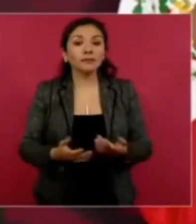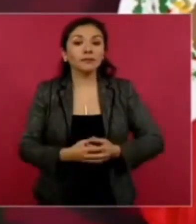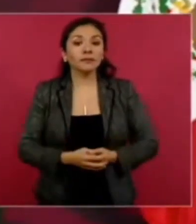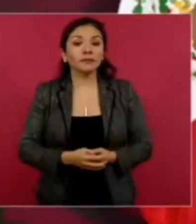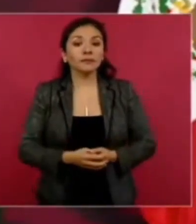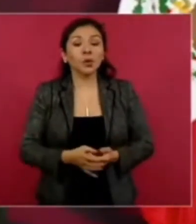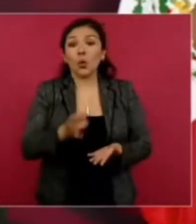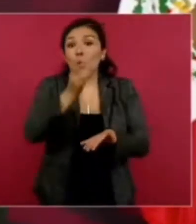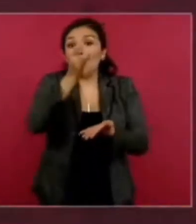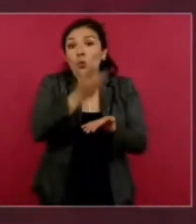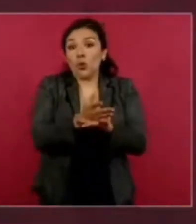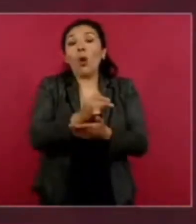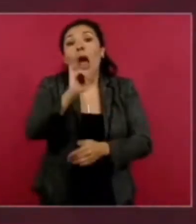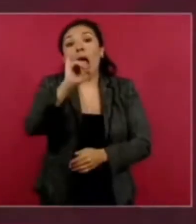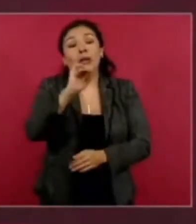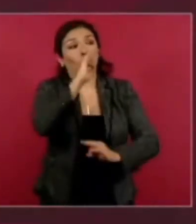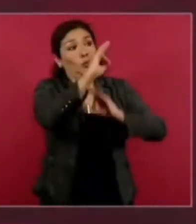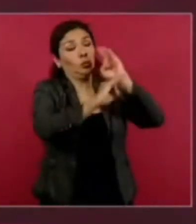solo para